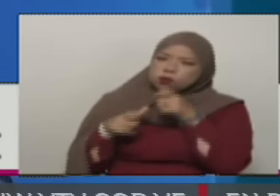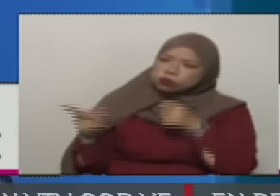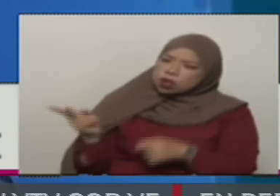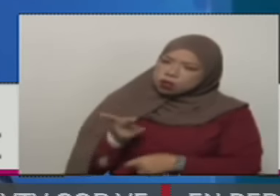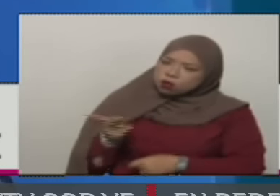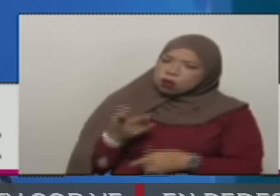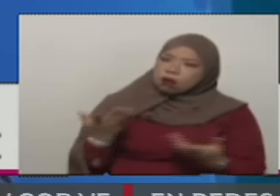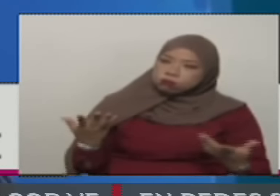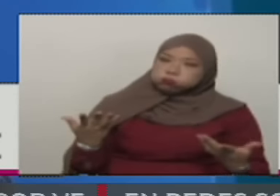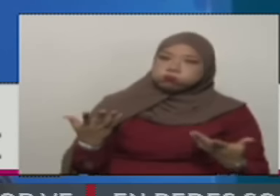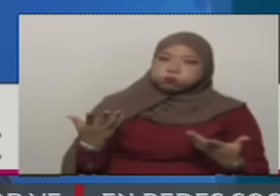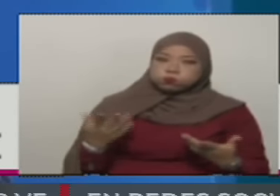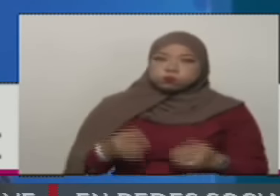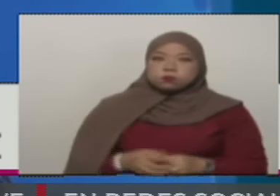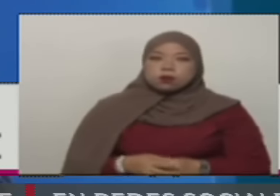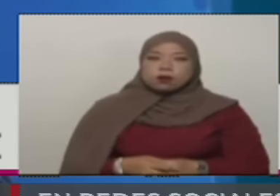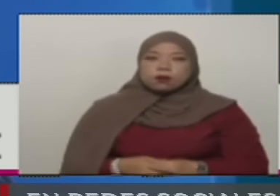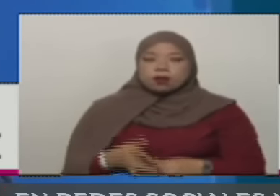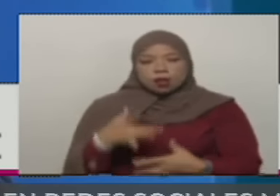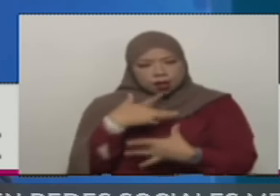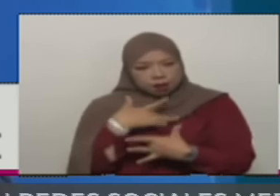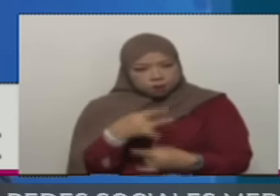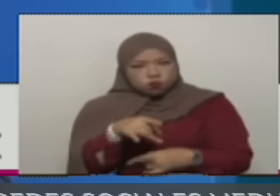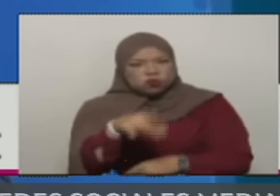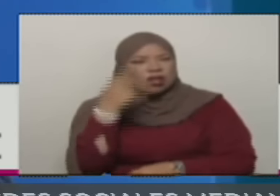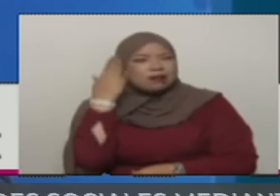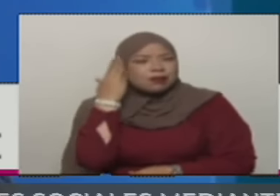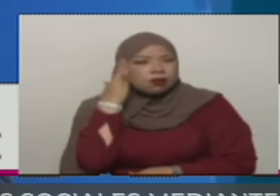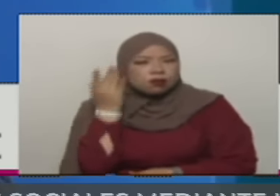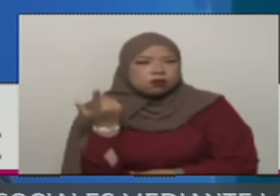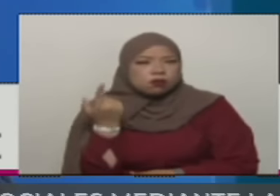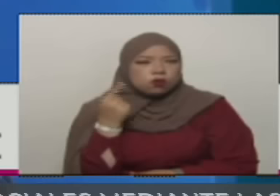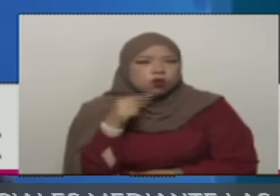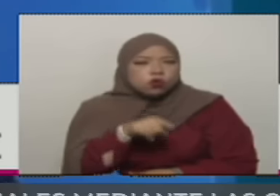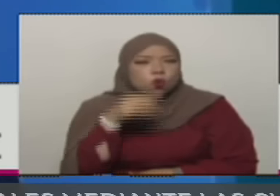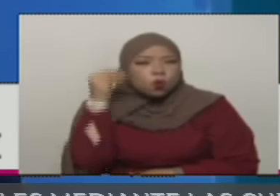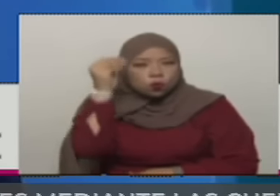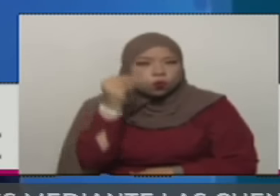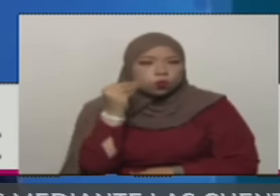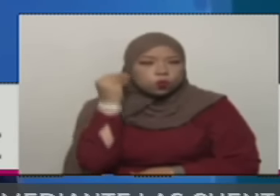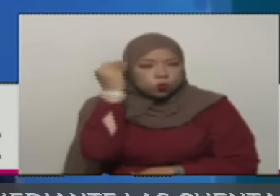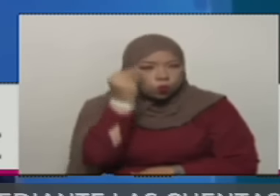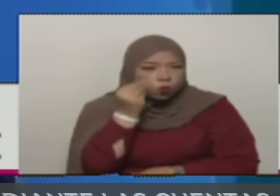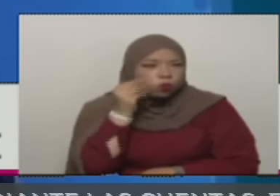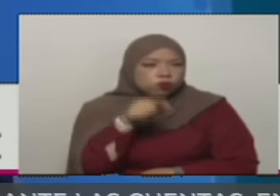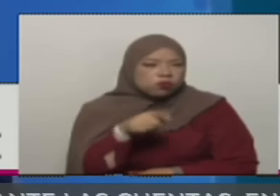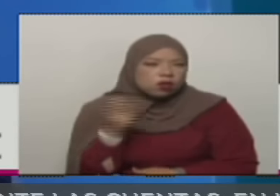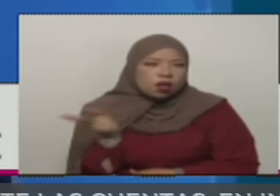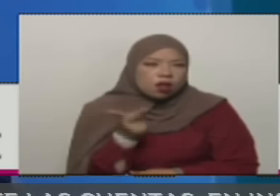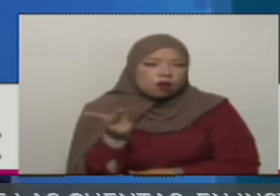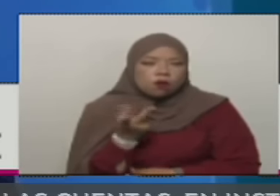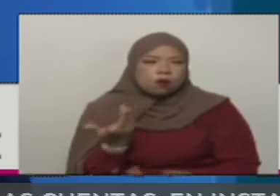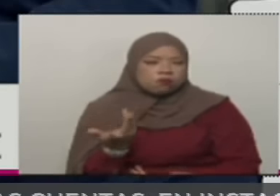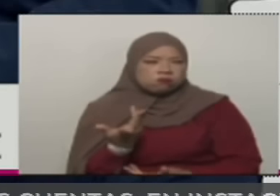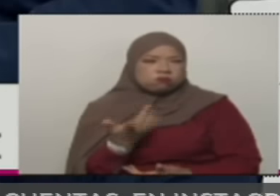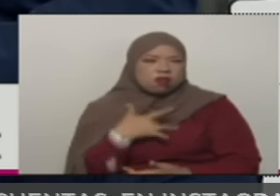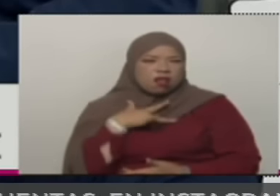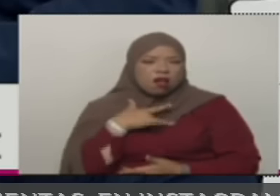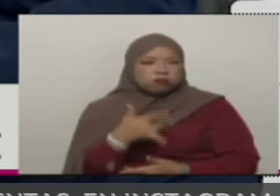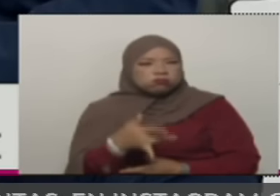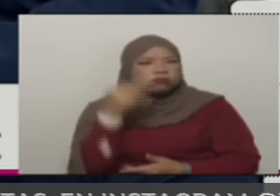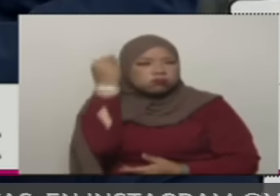Claro. Porque más me interesa a mí saber qué piensan ustedes. ¿Cómo ustedes